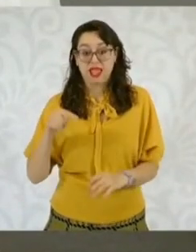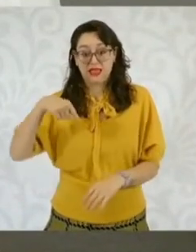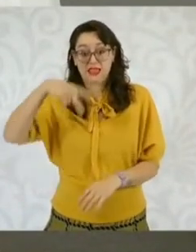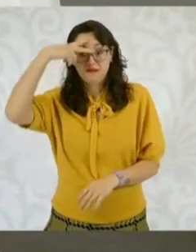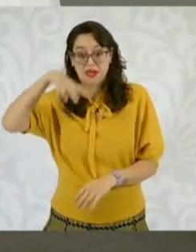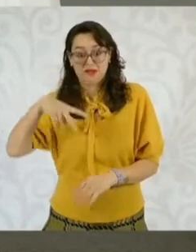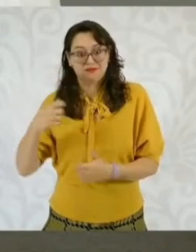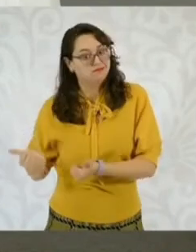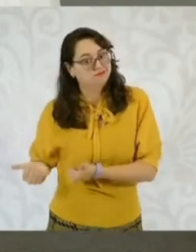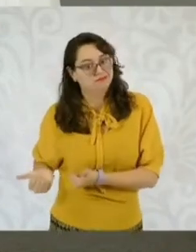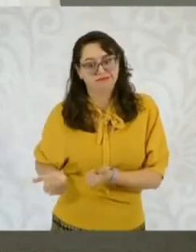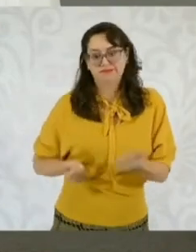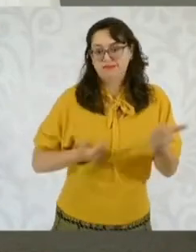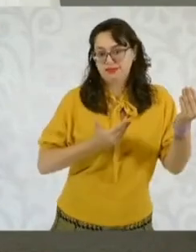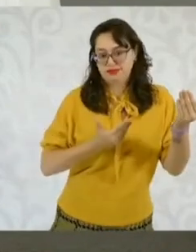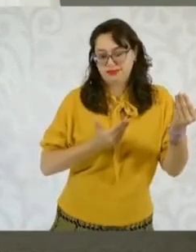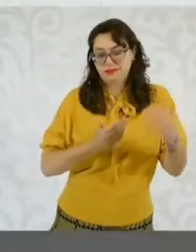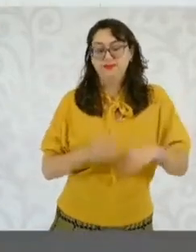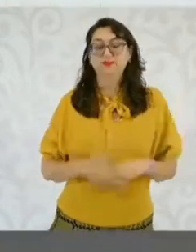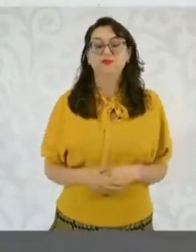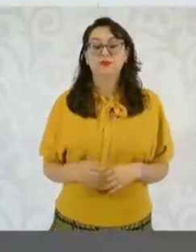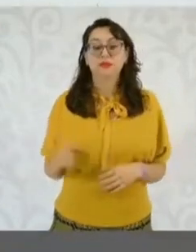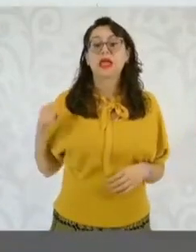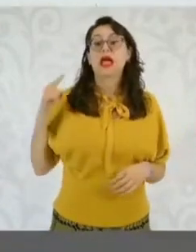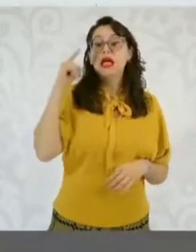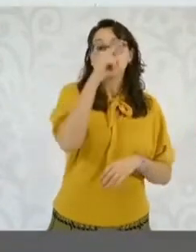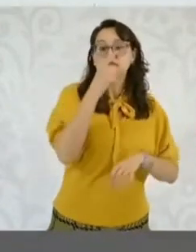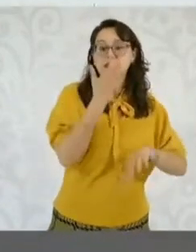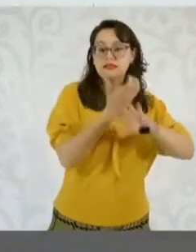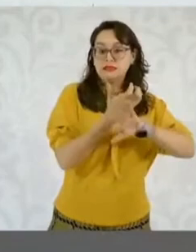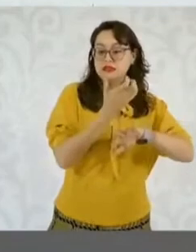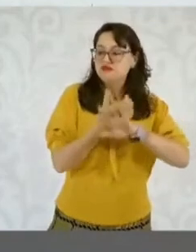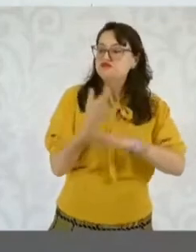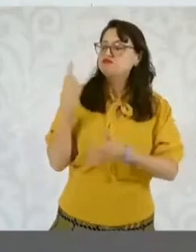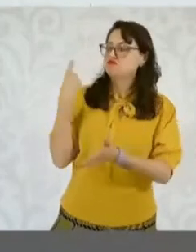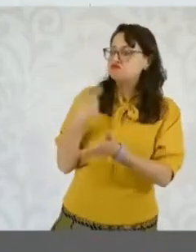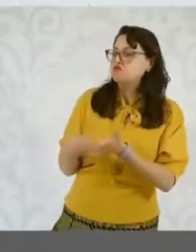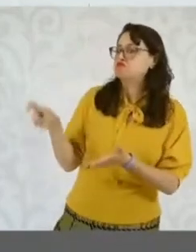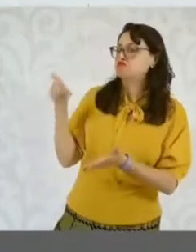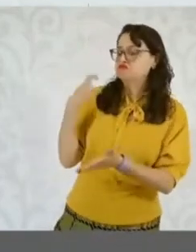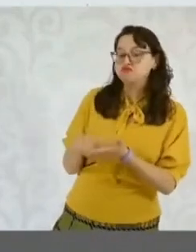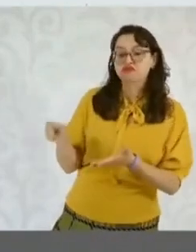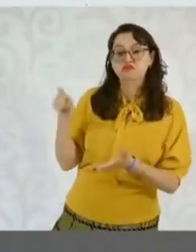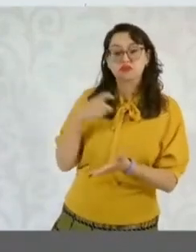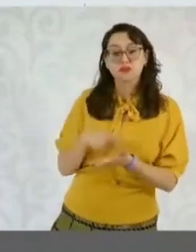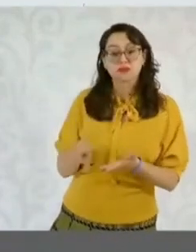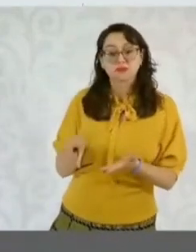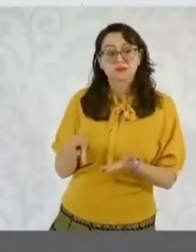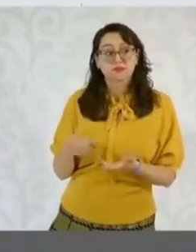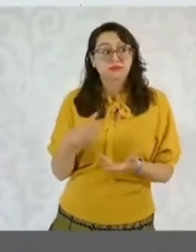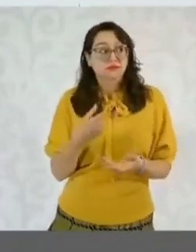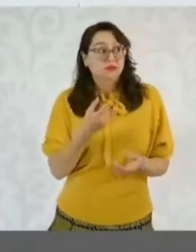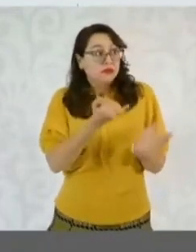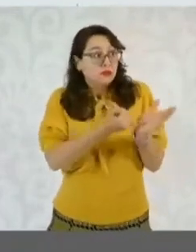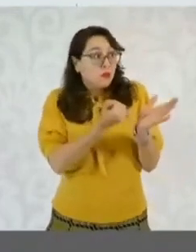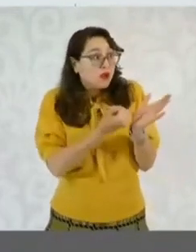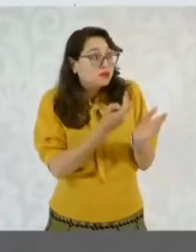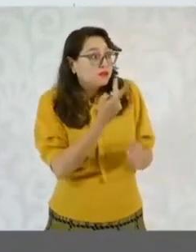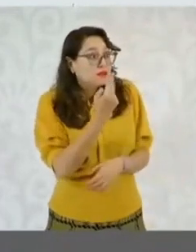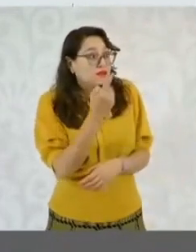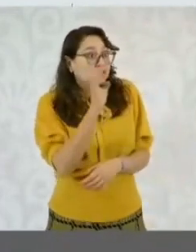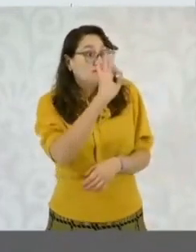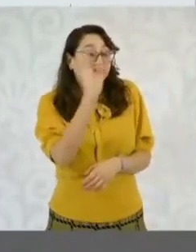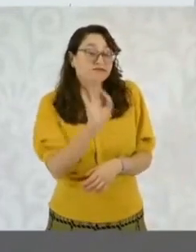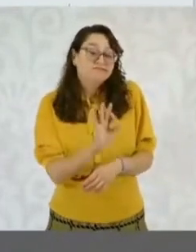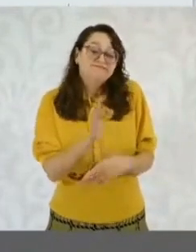Los consumidores estadounidenses se verían afectados, en primer lugar, porque los precios van a ser más altos,